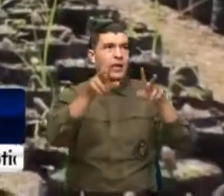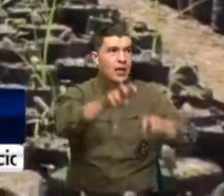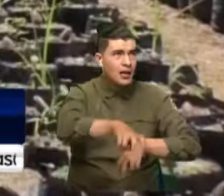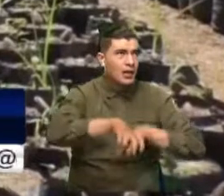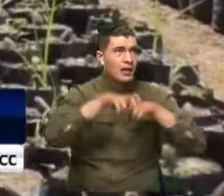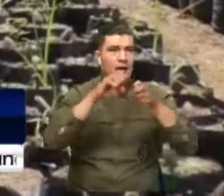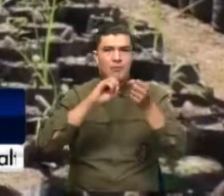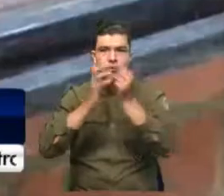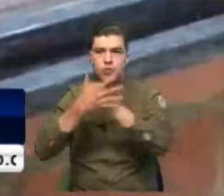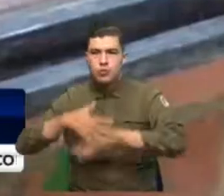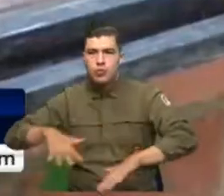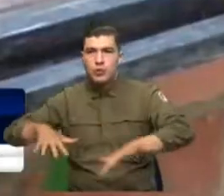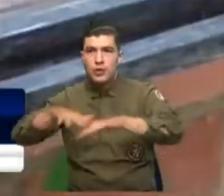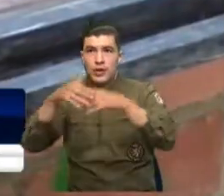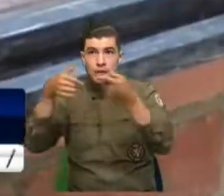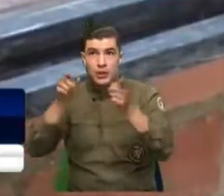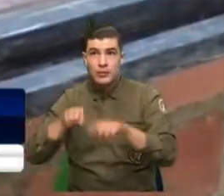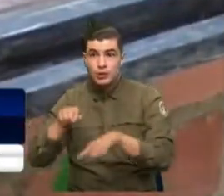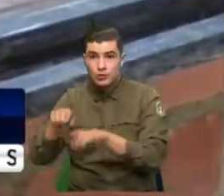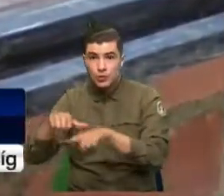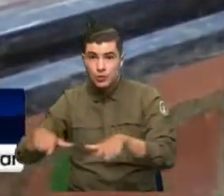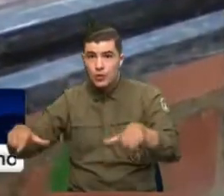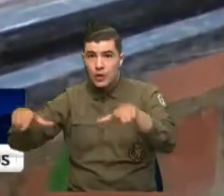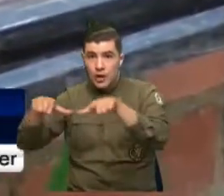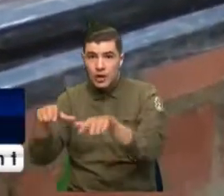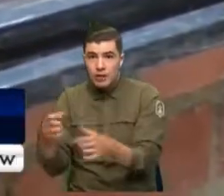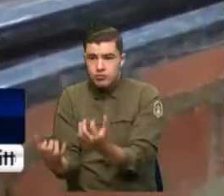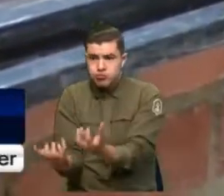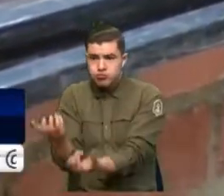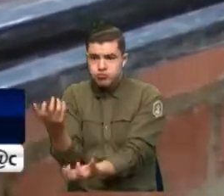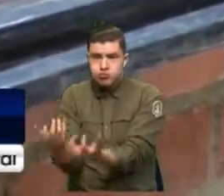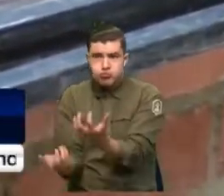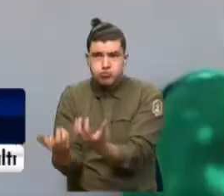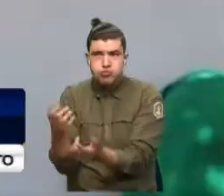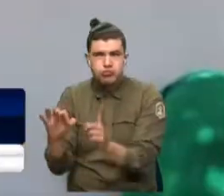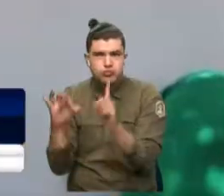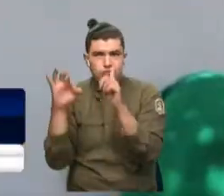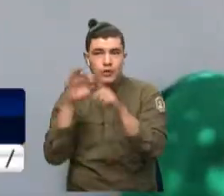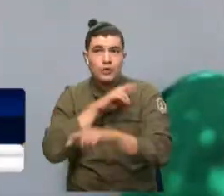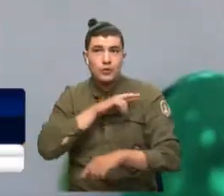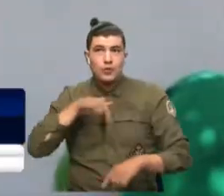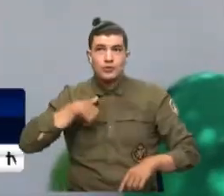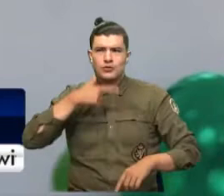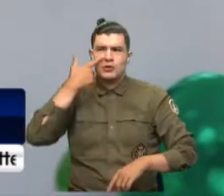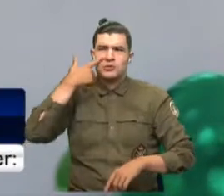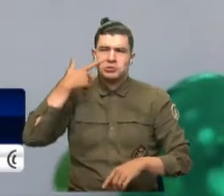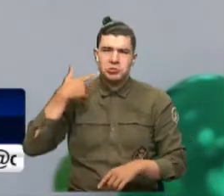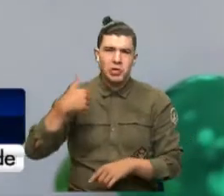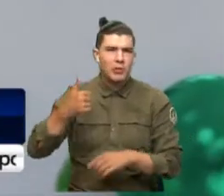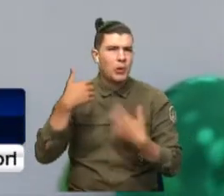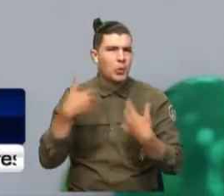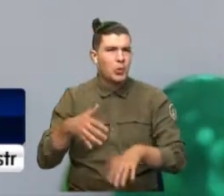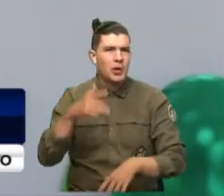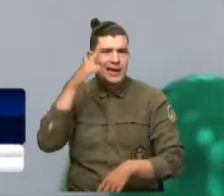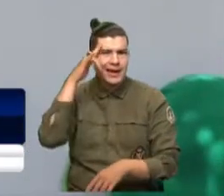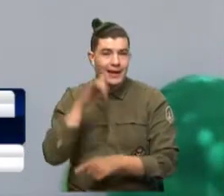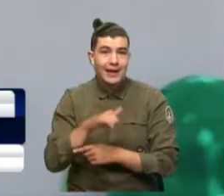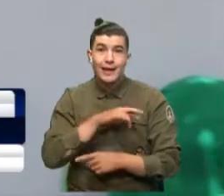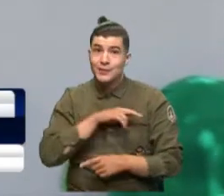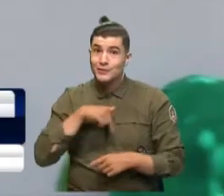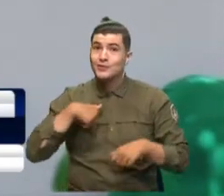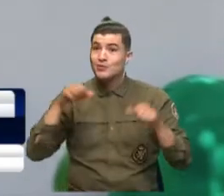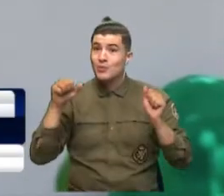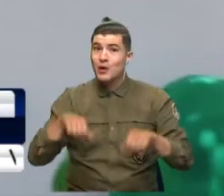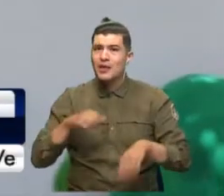en la instalación de estufas coeficientes. Nos ha parecido espectacular, creemos que es una manera más de llegar a esas